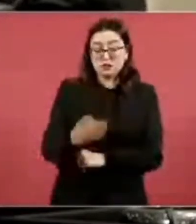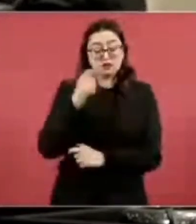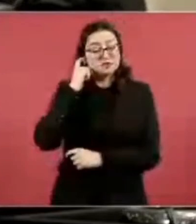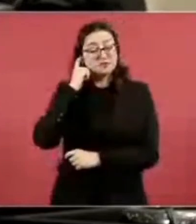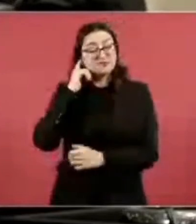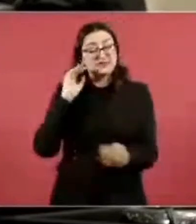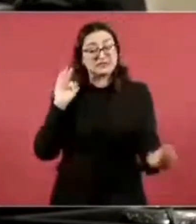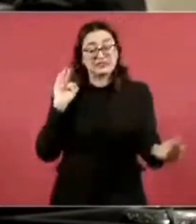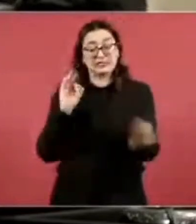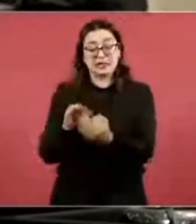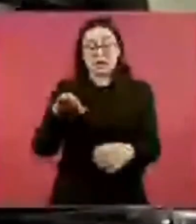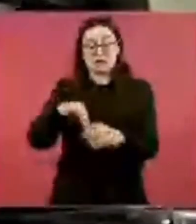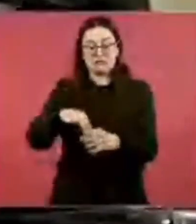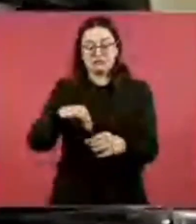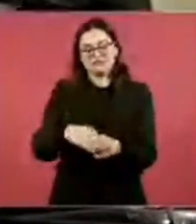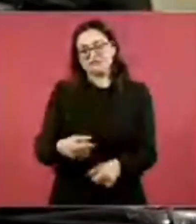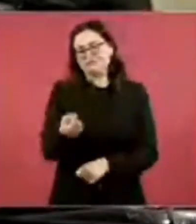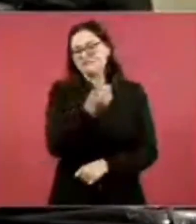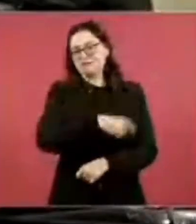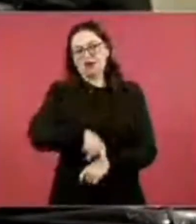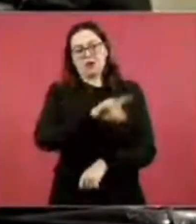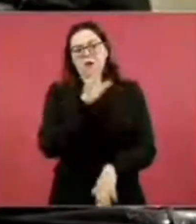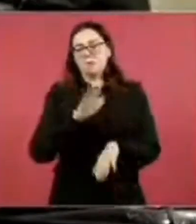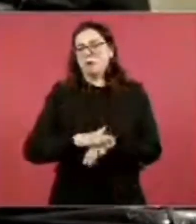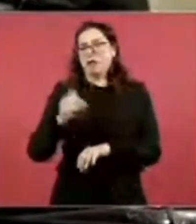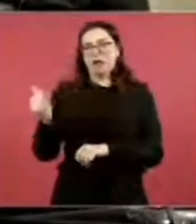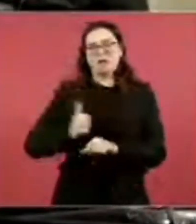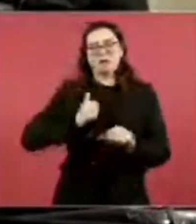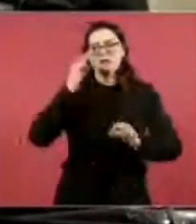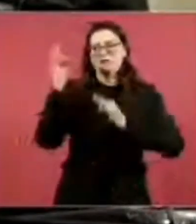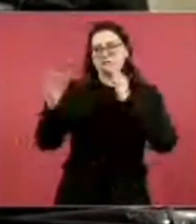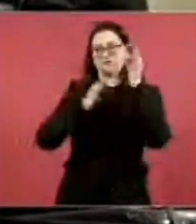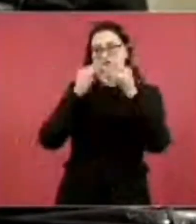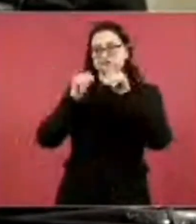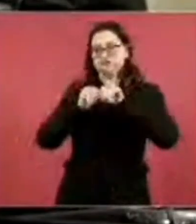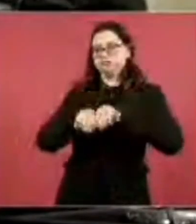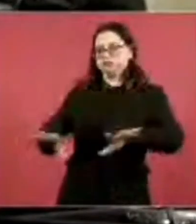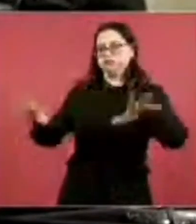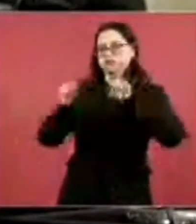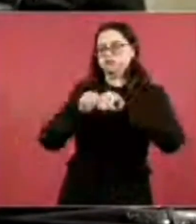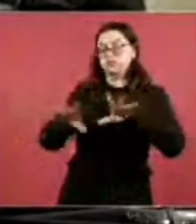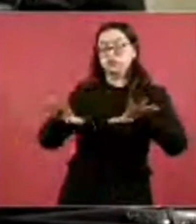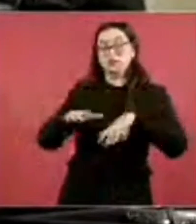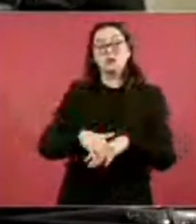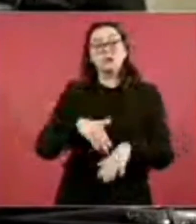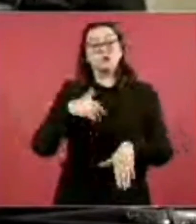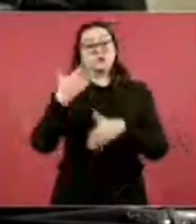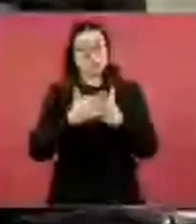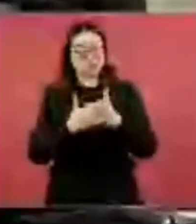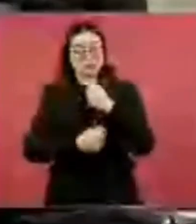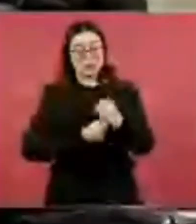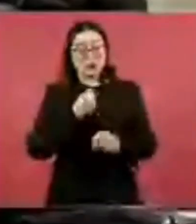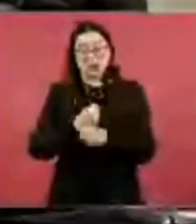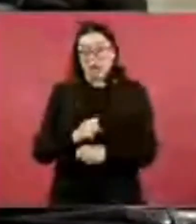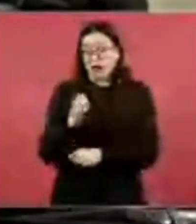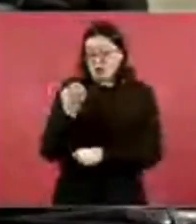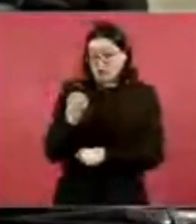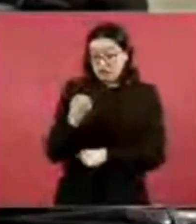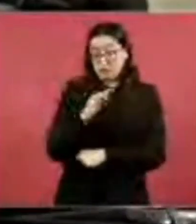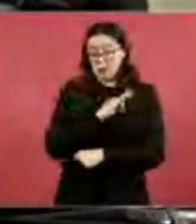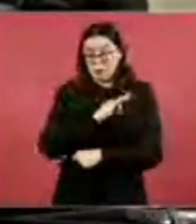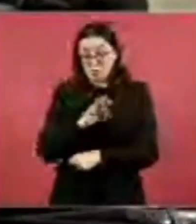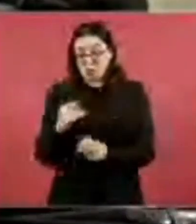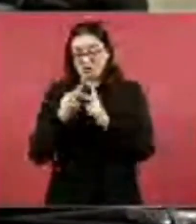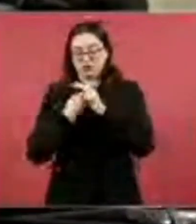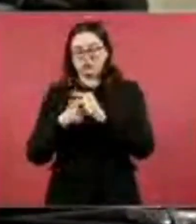por las elecciones del 2024, le pregunto, ¿será enero del 2024 el momento para